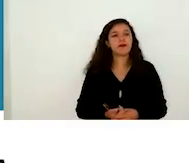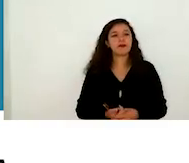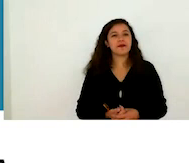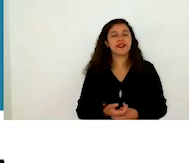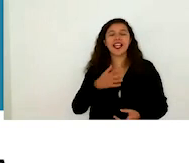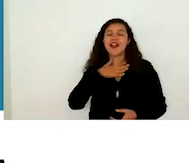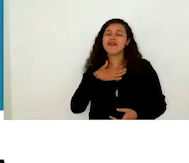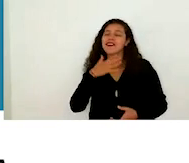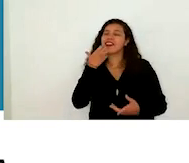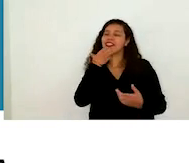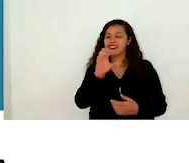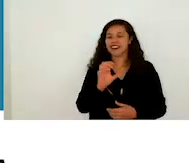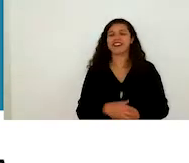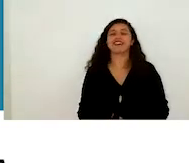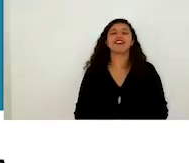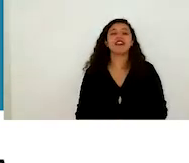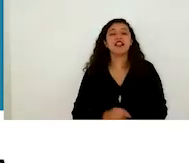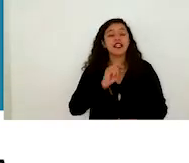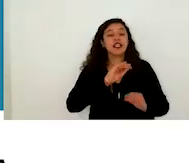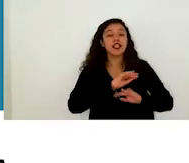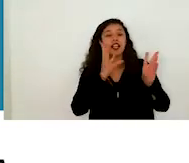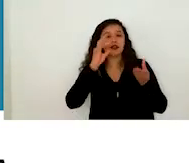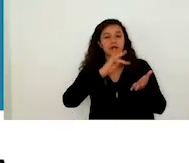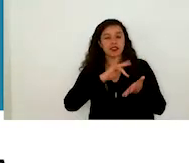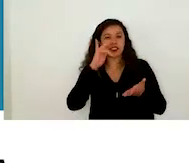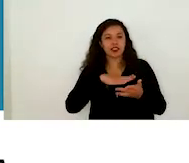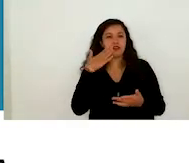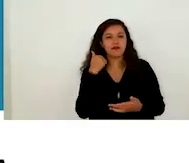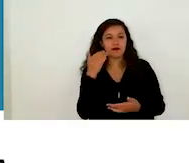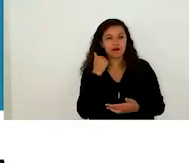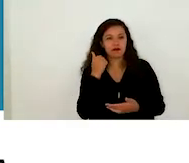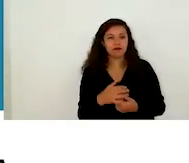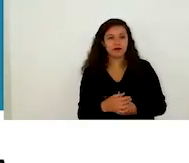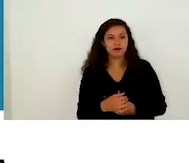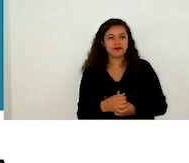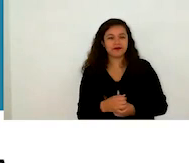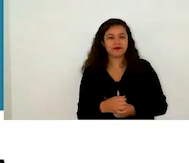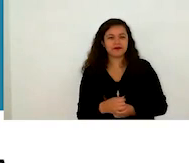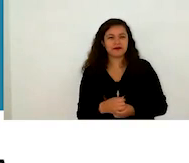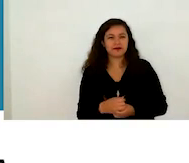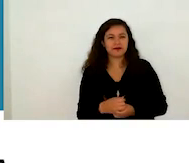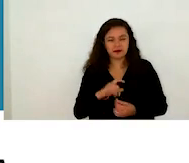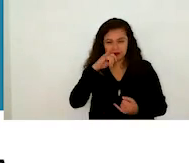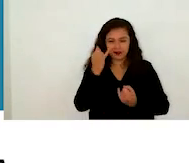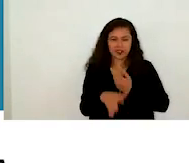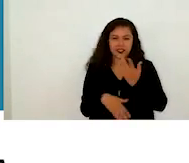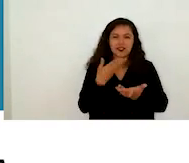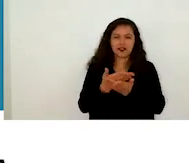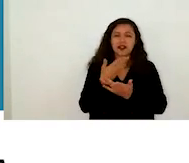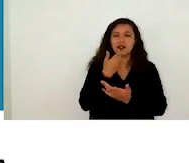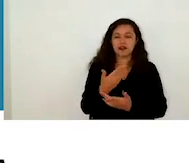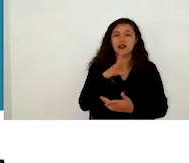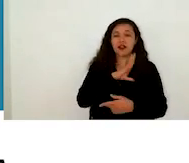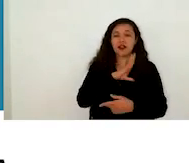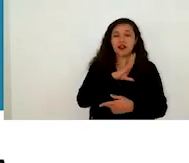comentario claro te te agradezco mucho muy amable y si quiero quiero hacer también una aportación en este sentido si me lo permiten